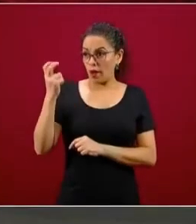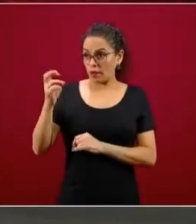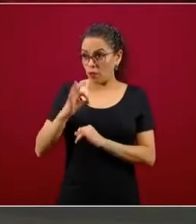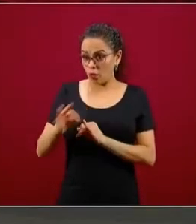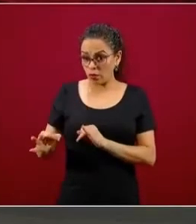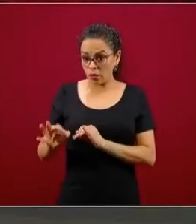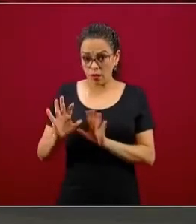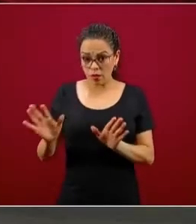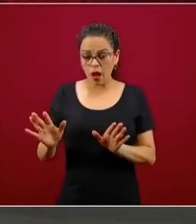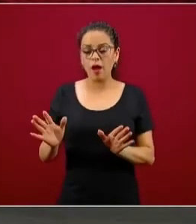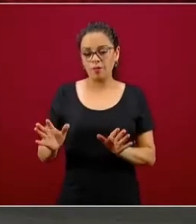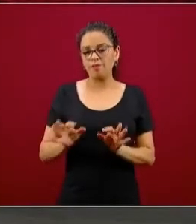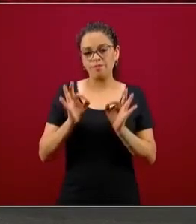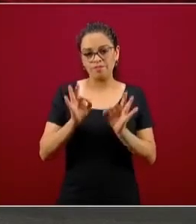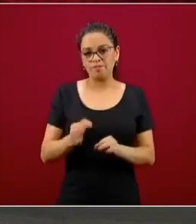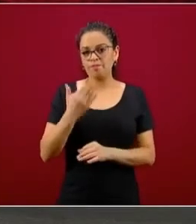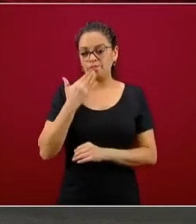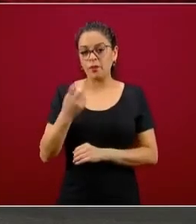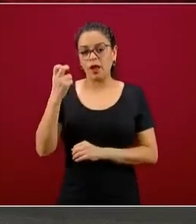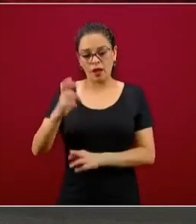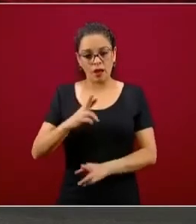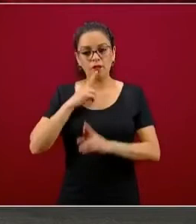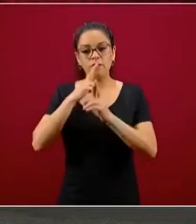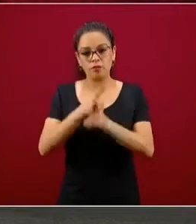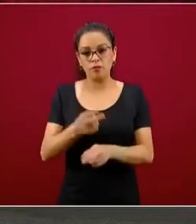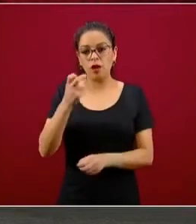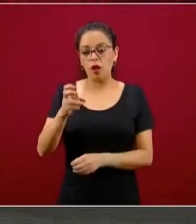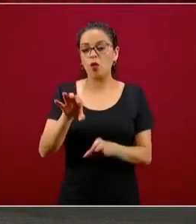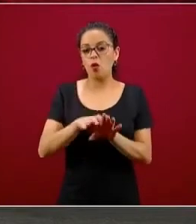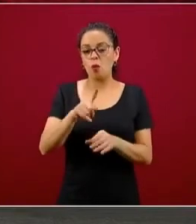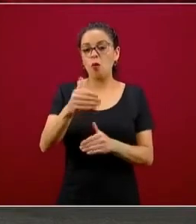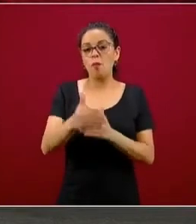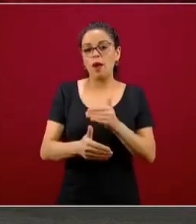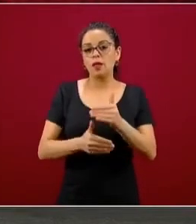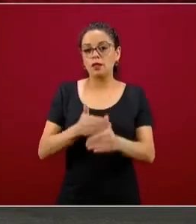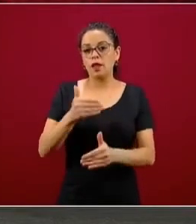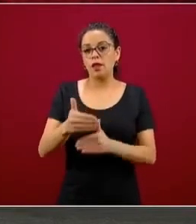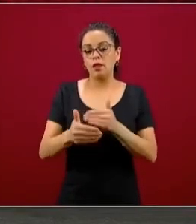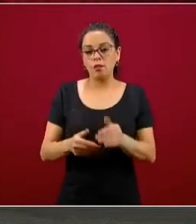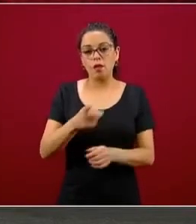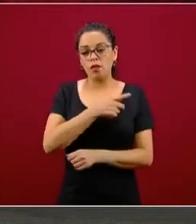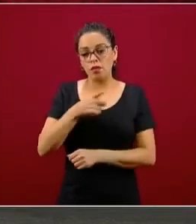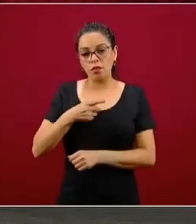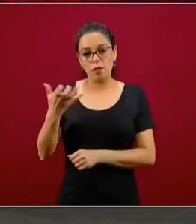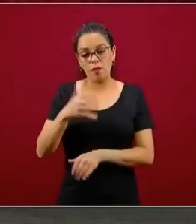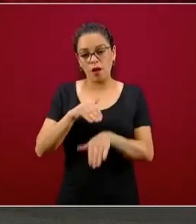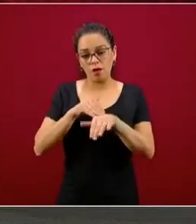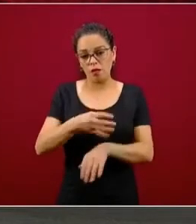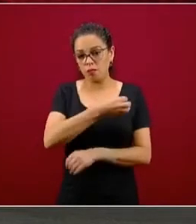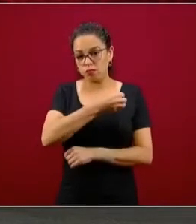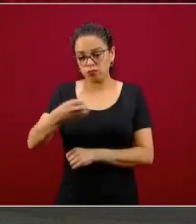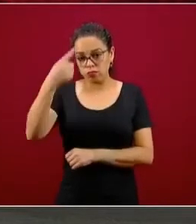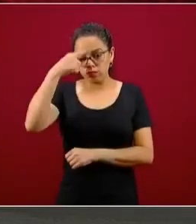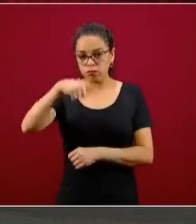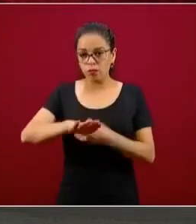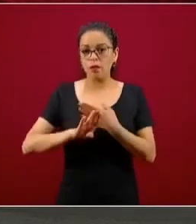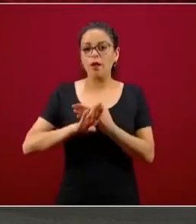¿Esto es todo? Perfecto. Entonces ahí está la respuesta. Este es el procedimiento estándar que se debe seguir para evitar